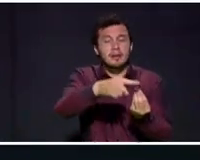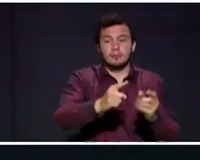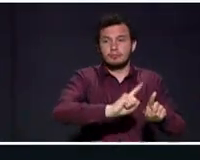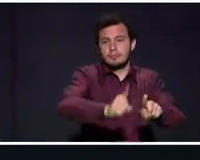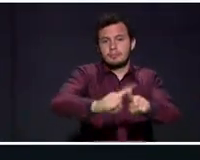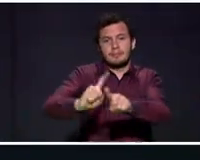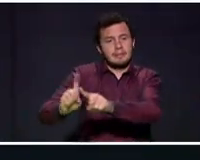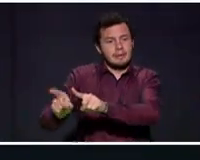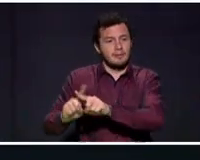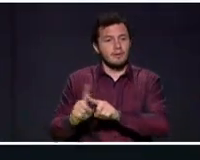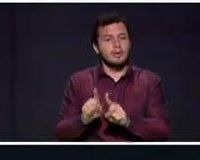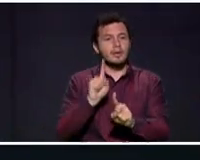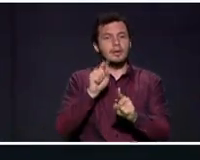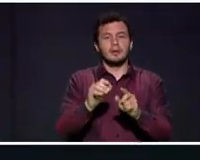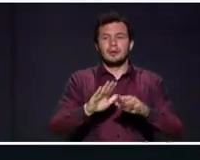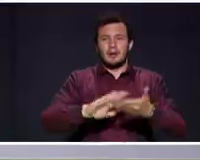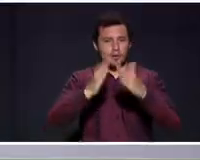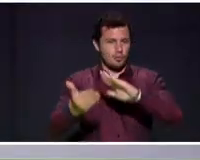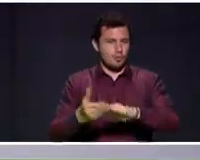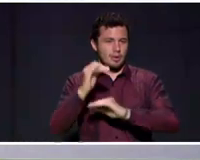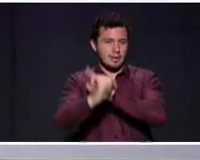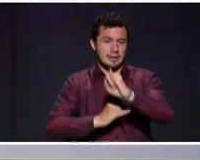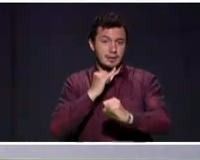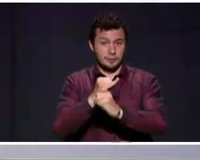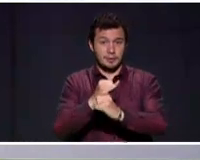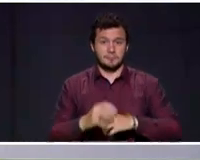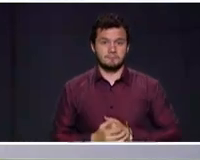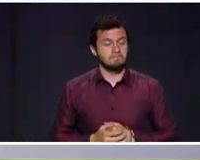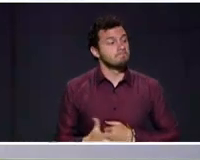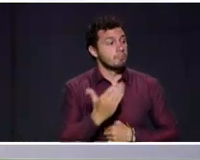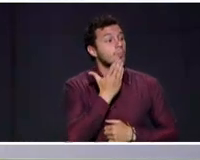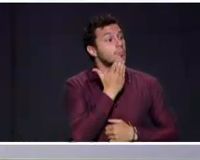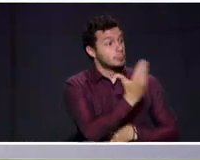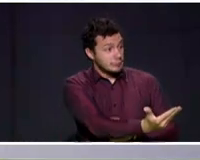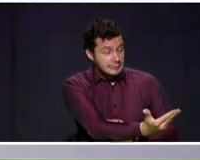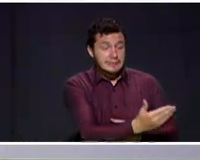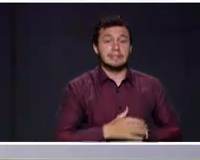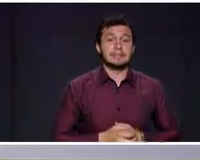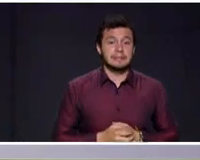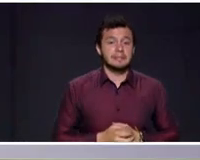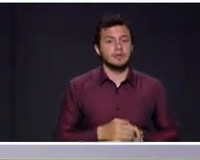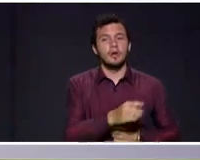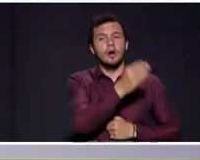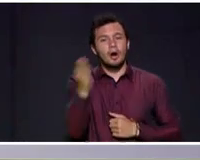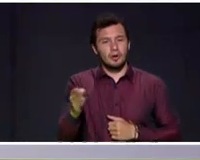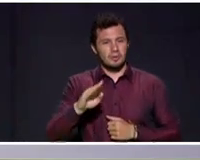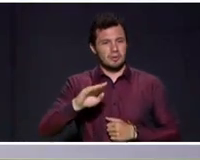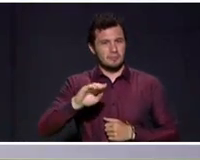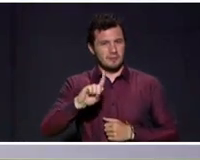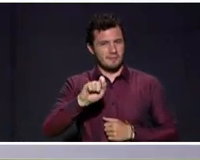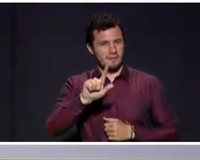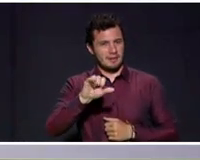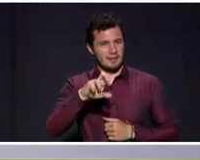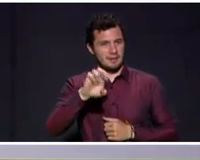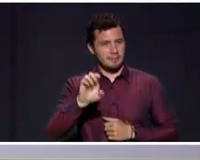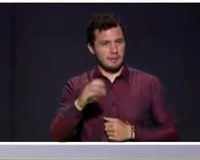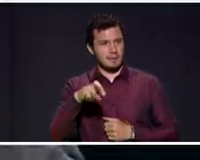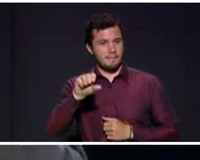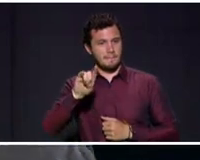el fin hacia la comunidad internacional muchas gracias calidad ahora para juan felipe palau qué va a hacer usted por la seguridad y el sector agrario en antioquia